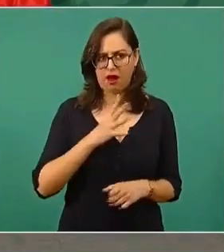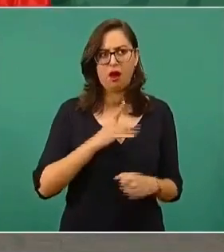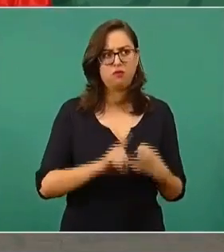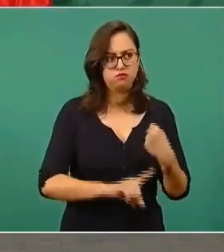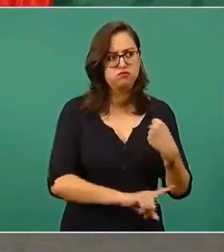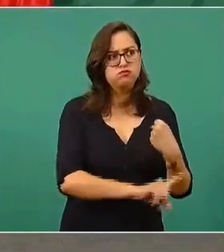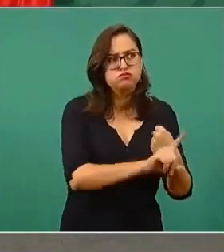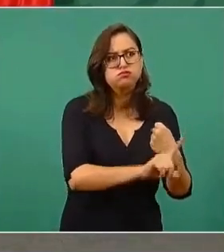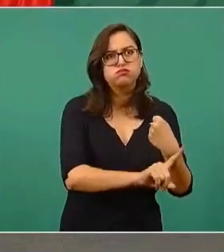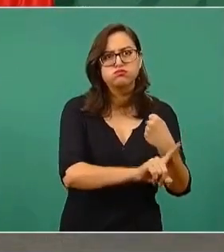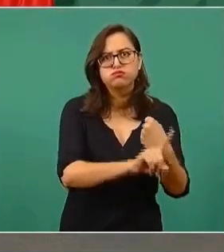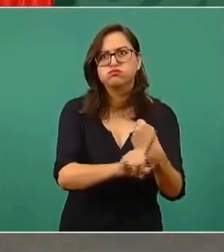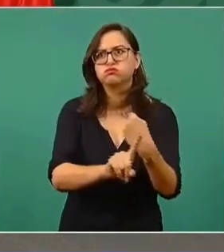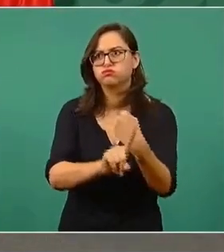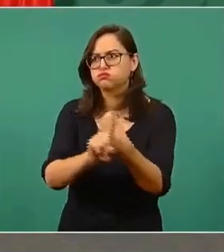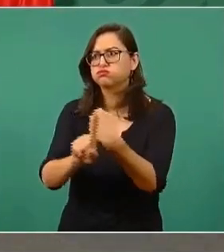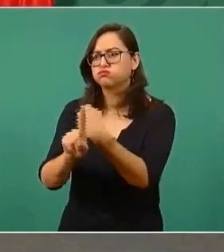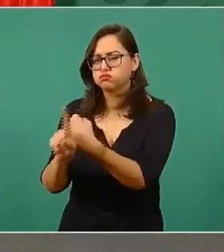que al mismo tiempo